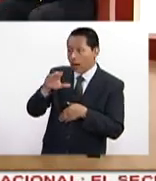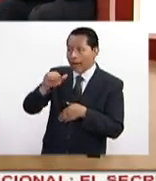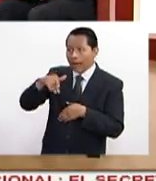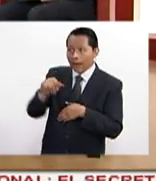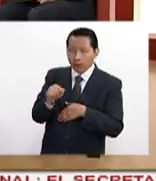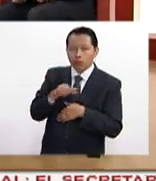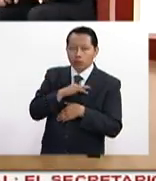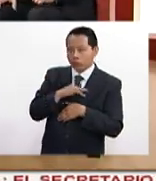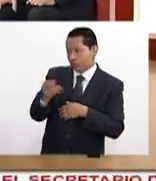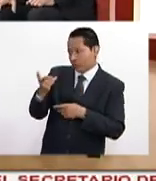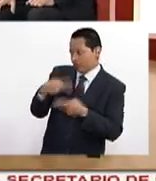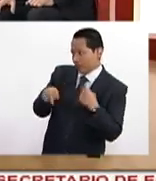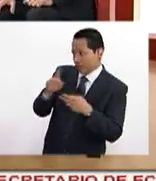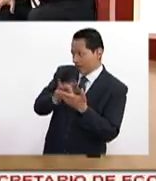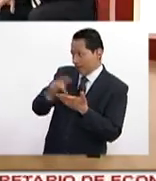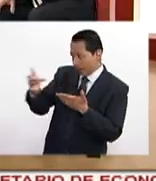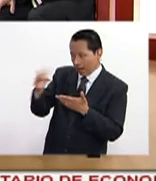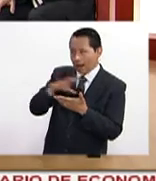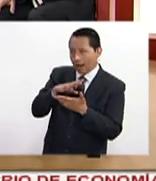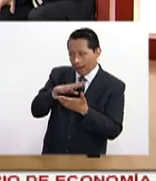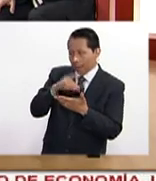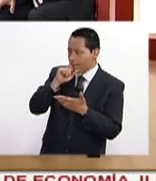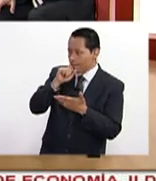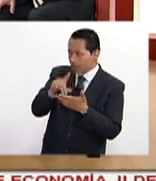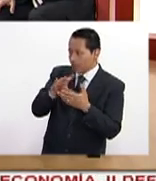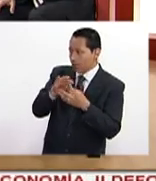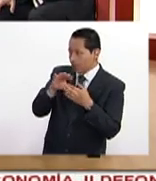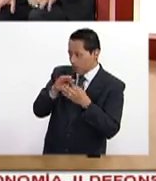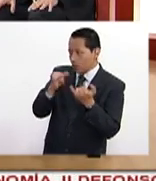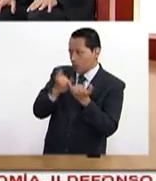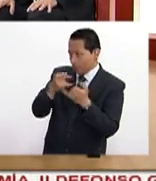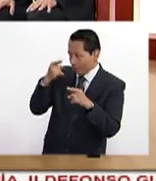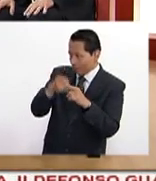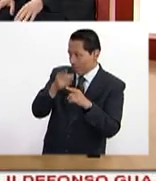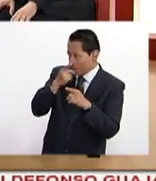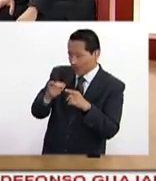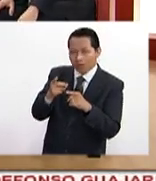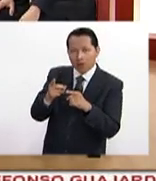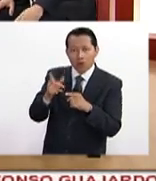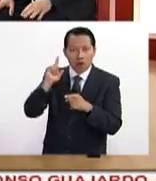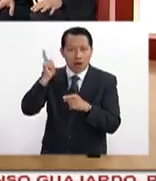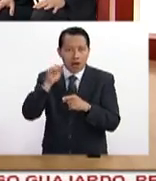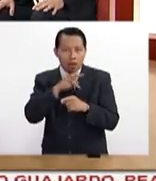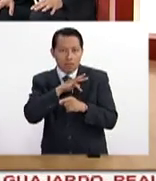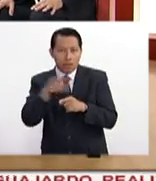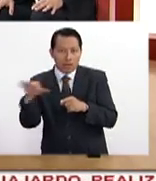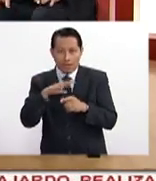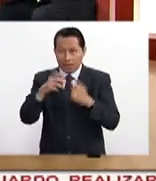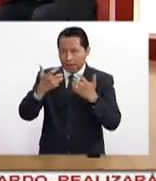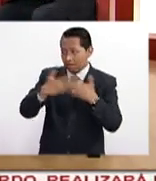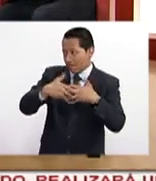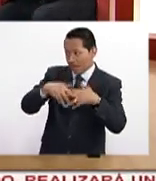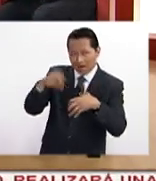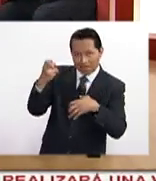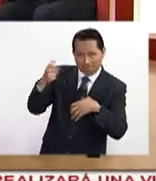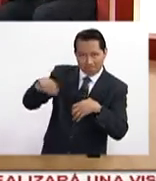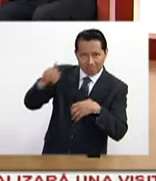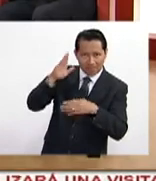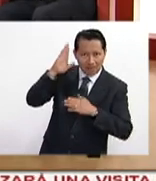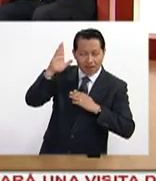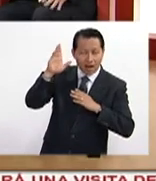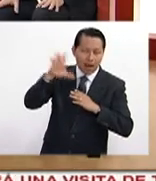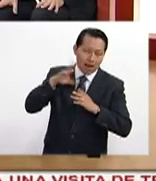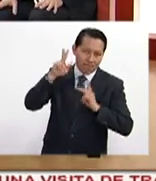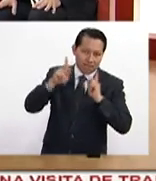que ha estado con nosotros en México al Día. Gracias. Pues insisto, vale la pena, creo que visiten también esta fábrica por allá. Ya